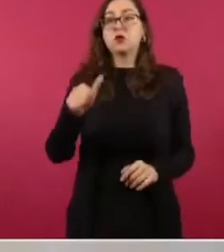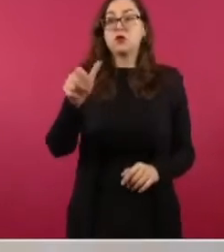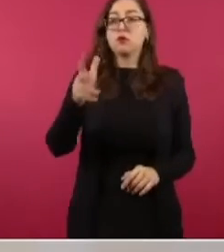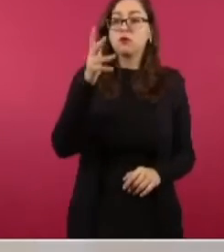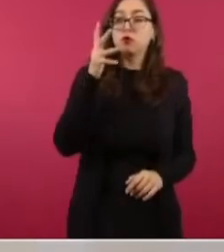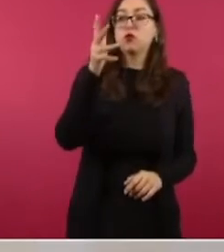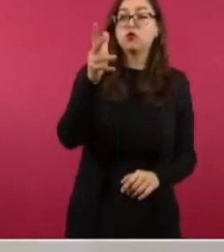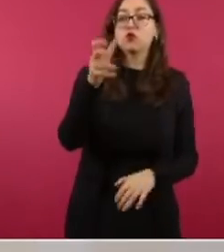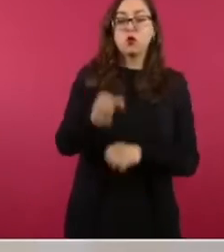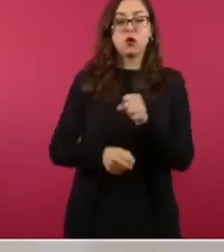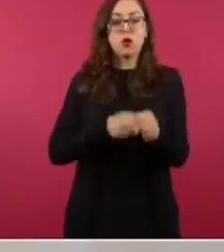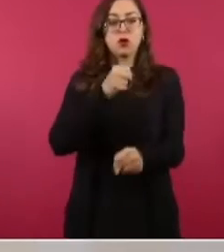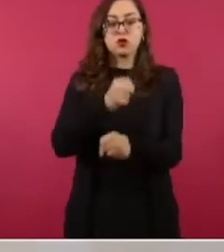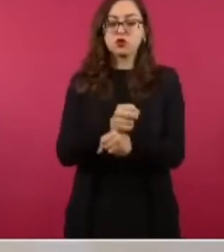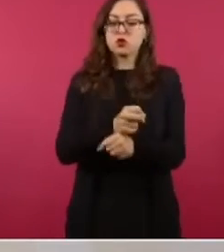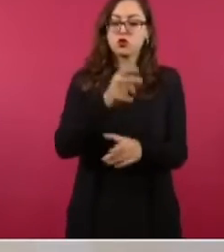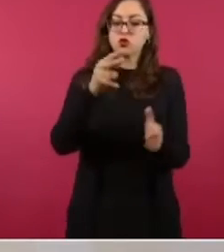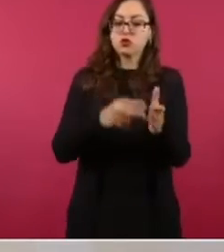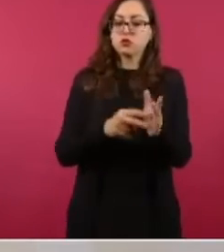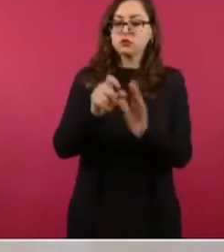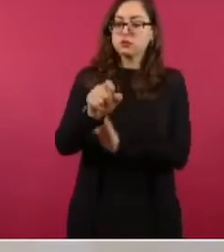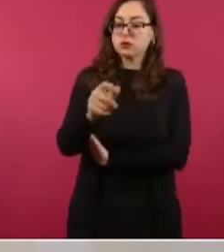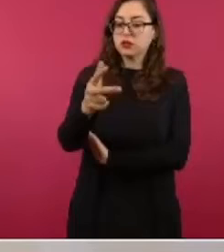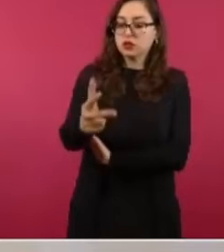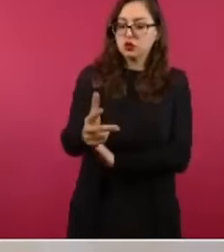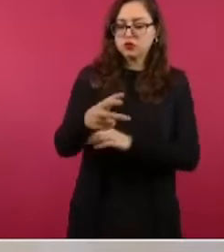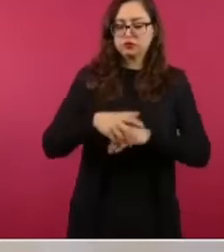si la Guardia